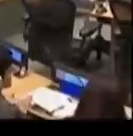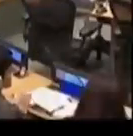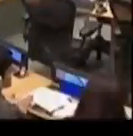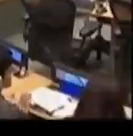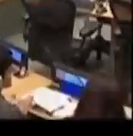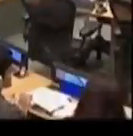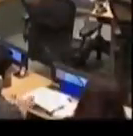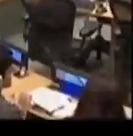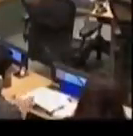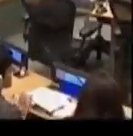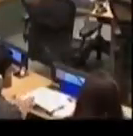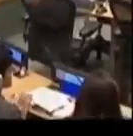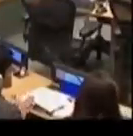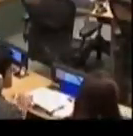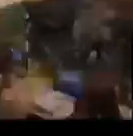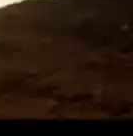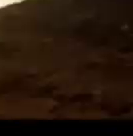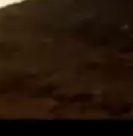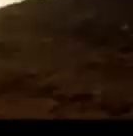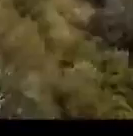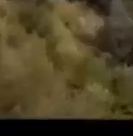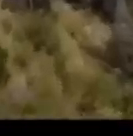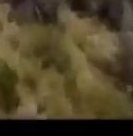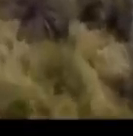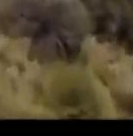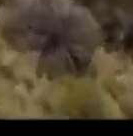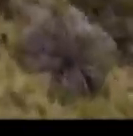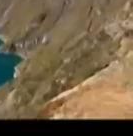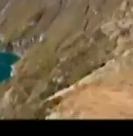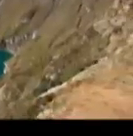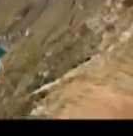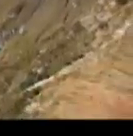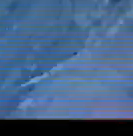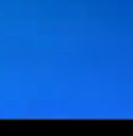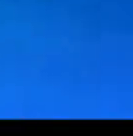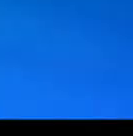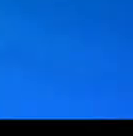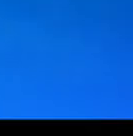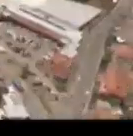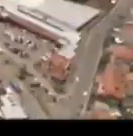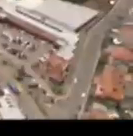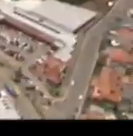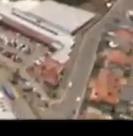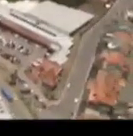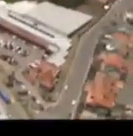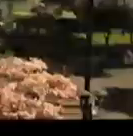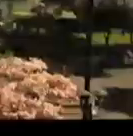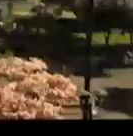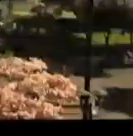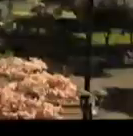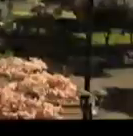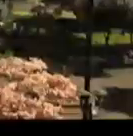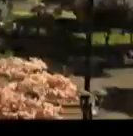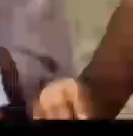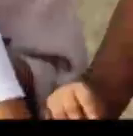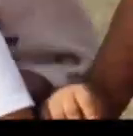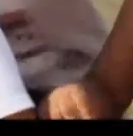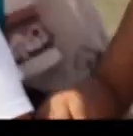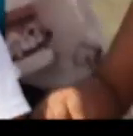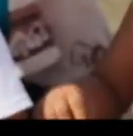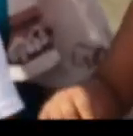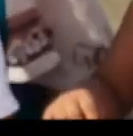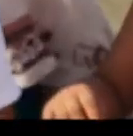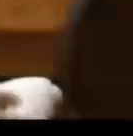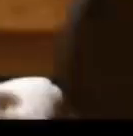pro tempore del grupo G77, el Ecuador buscará posicionar la visión y compromiso de nuestro país con la construcción de un